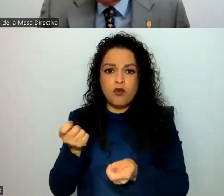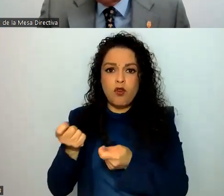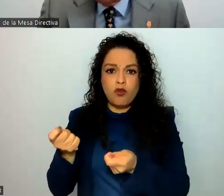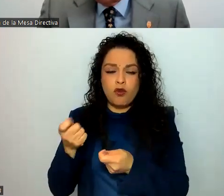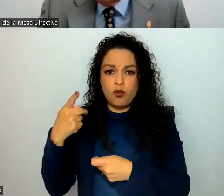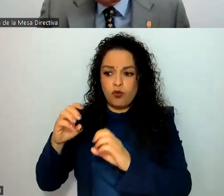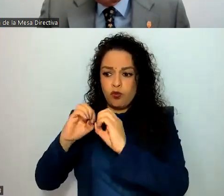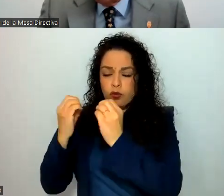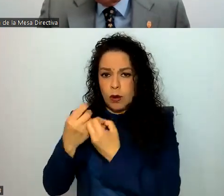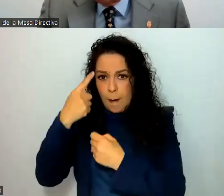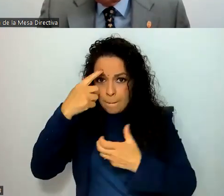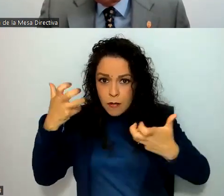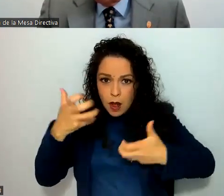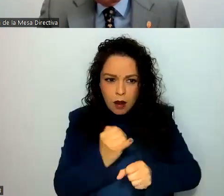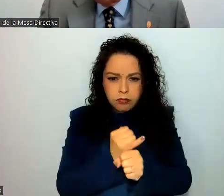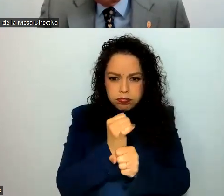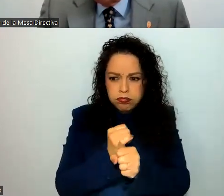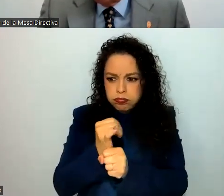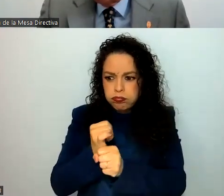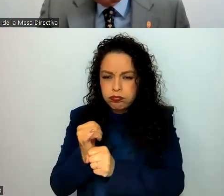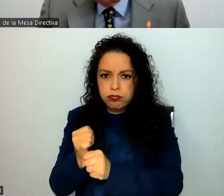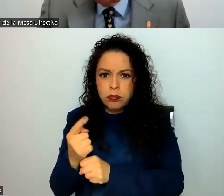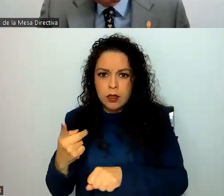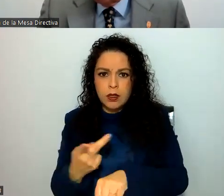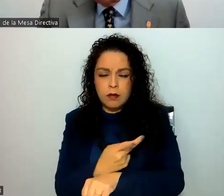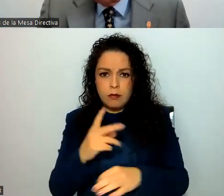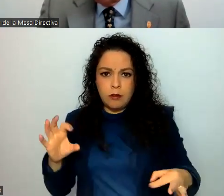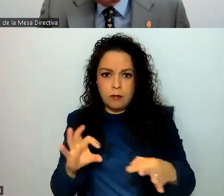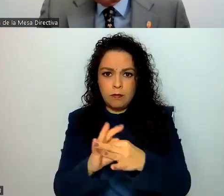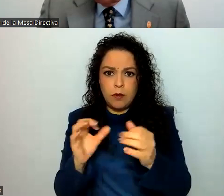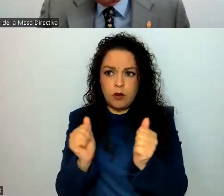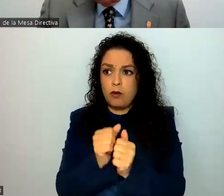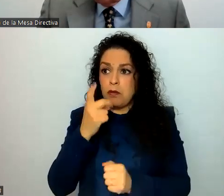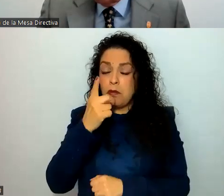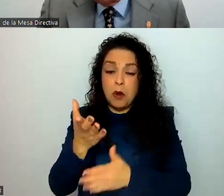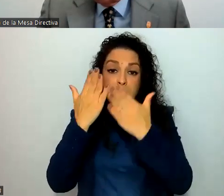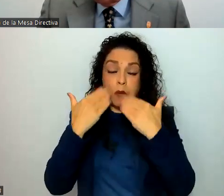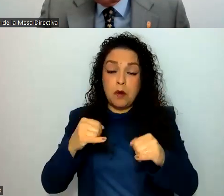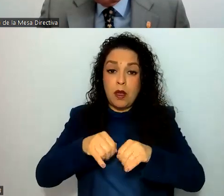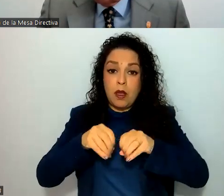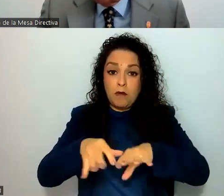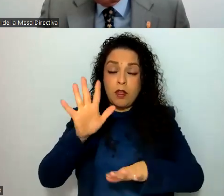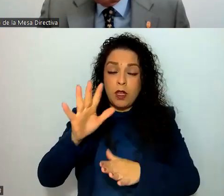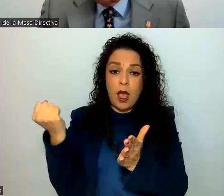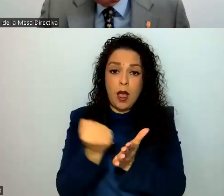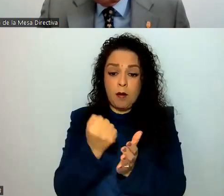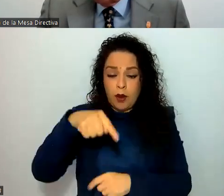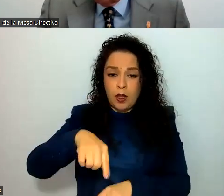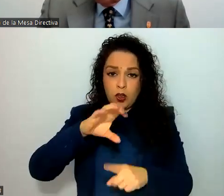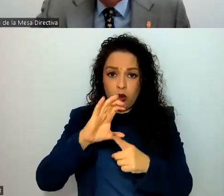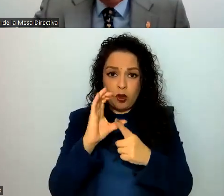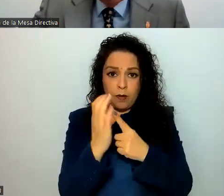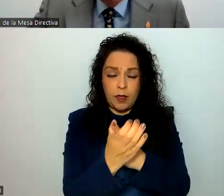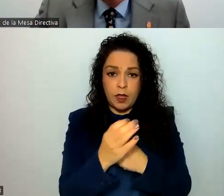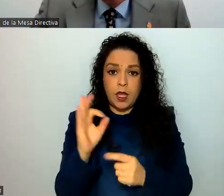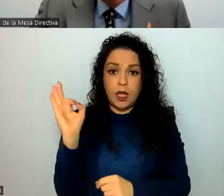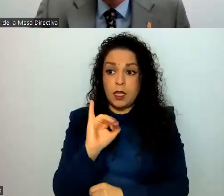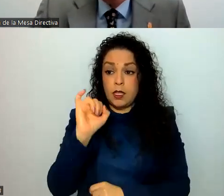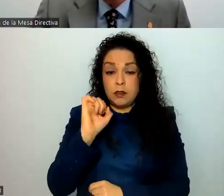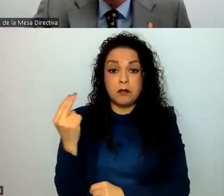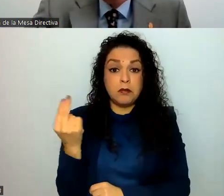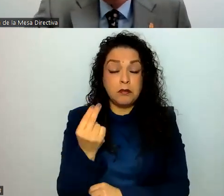para que realice la investigación correspondiente relacionada a la declaratoria de inexistencia aprobada por este comité y en caso de así determinarlo, inicio